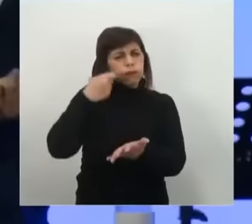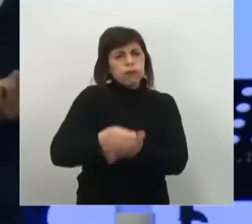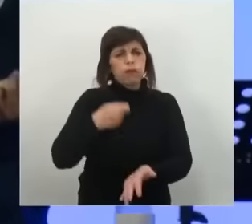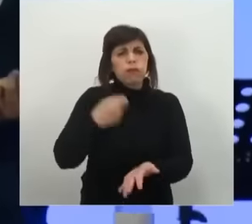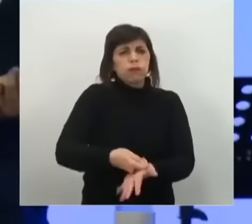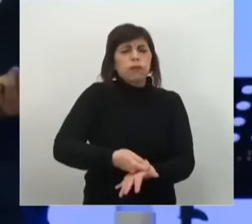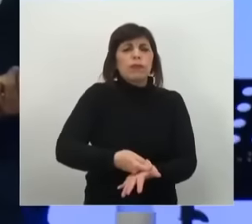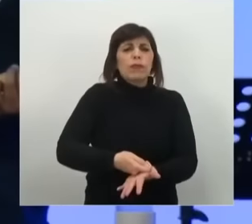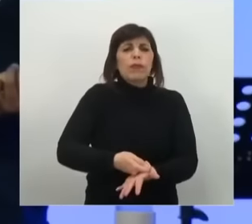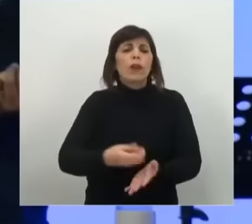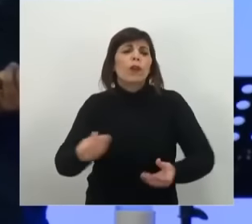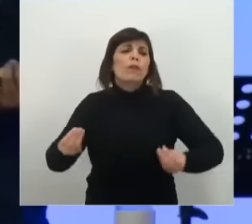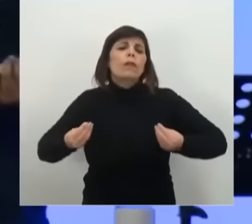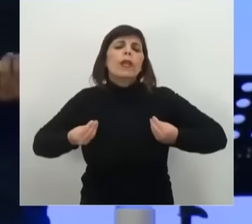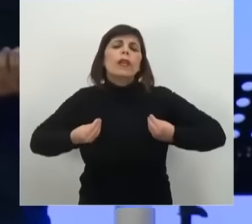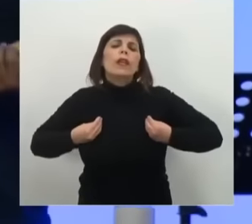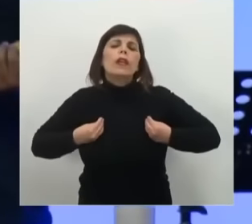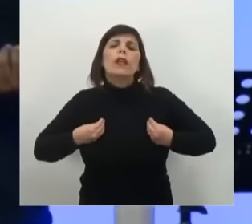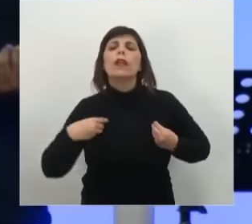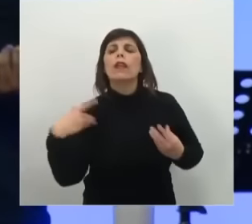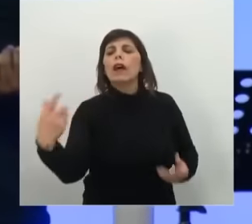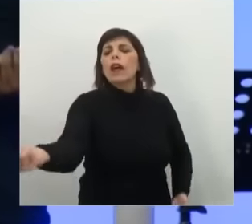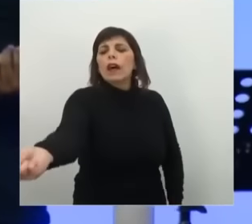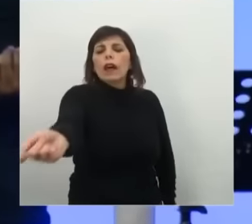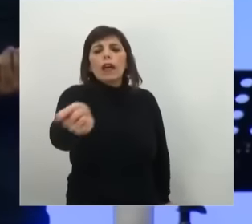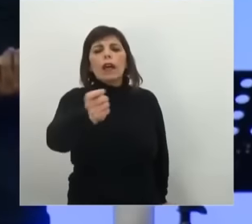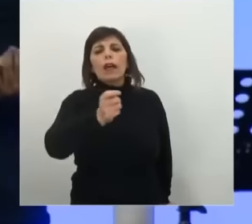pagó el precio